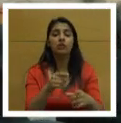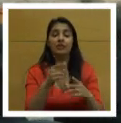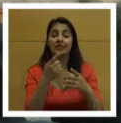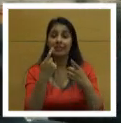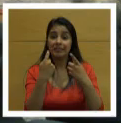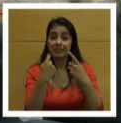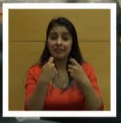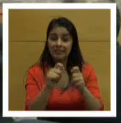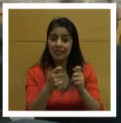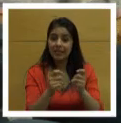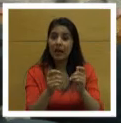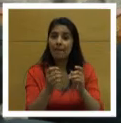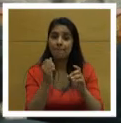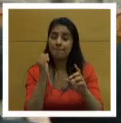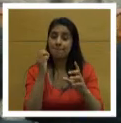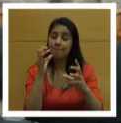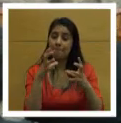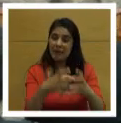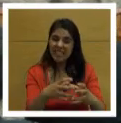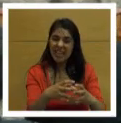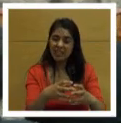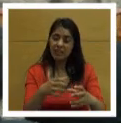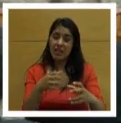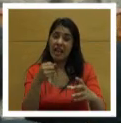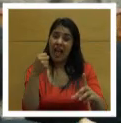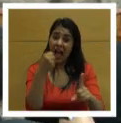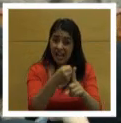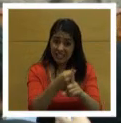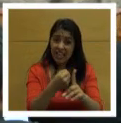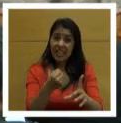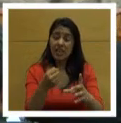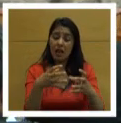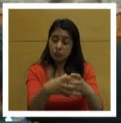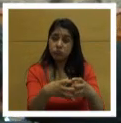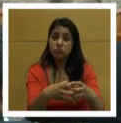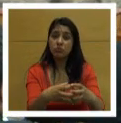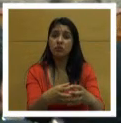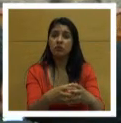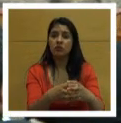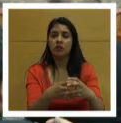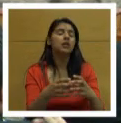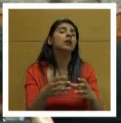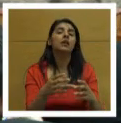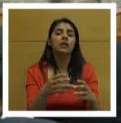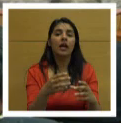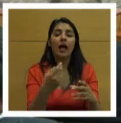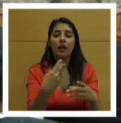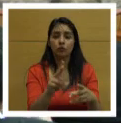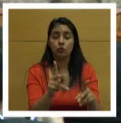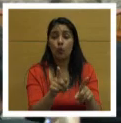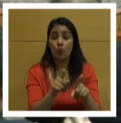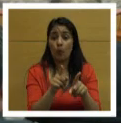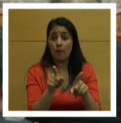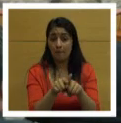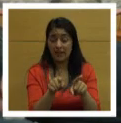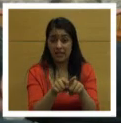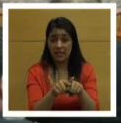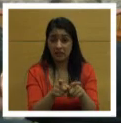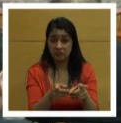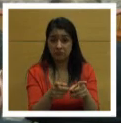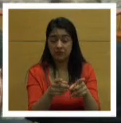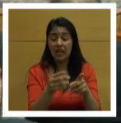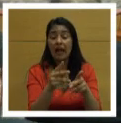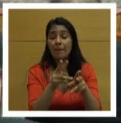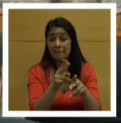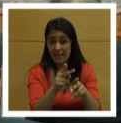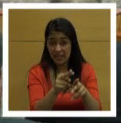es con trampa, pero agrede con sus manos a su cónyuge del cuello, está en un intento de